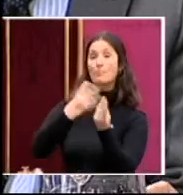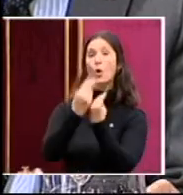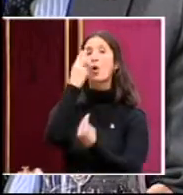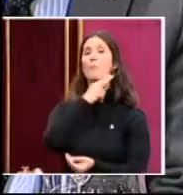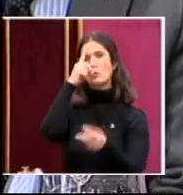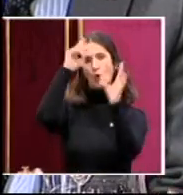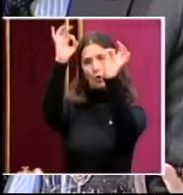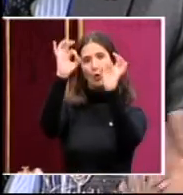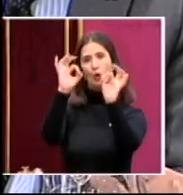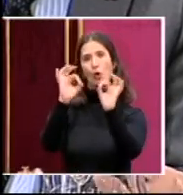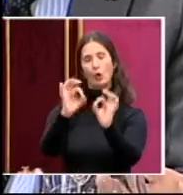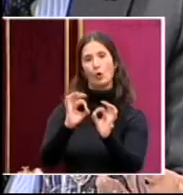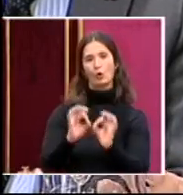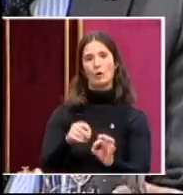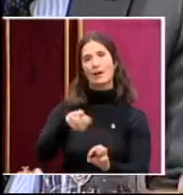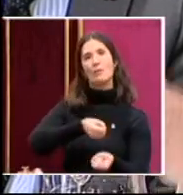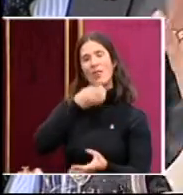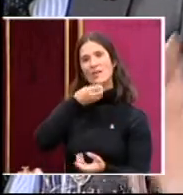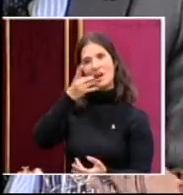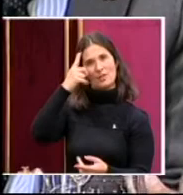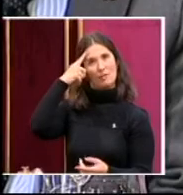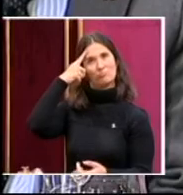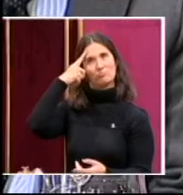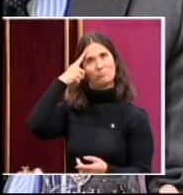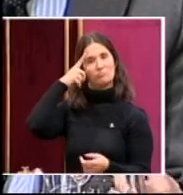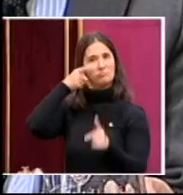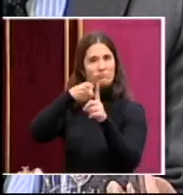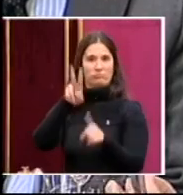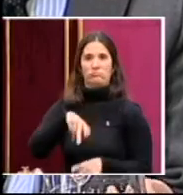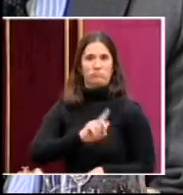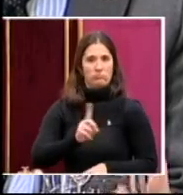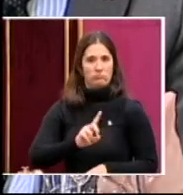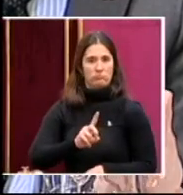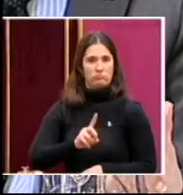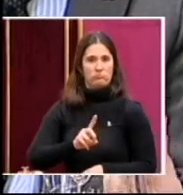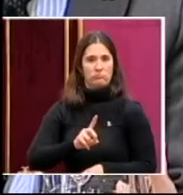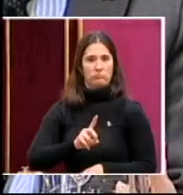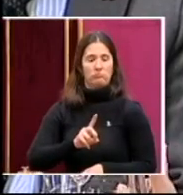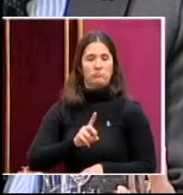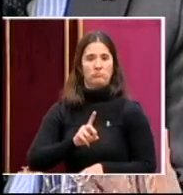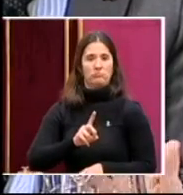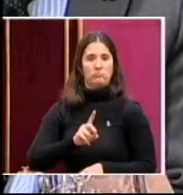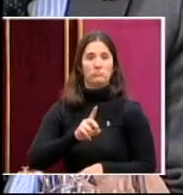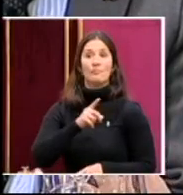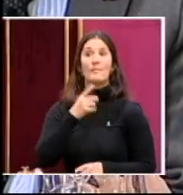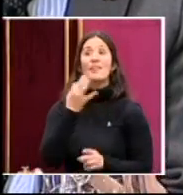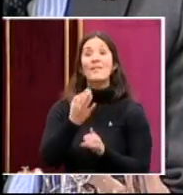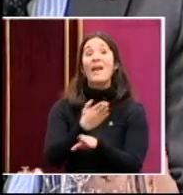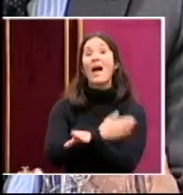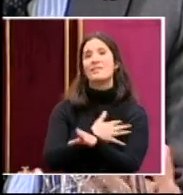muy concretos. Esto no es una declaración de intenciones, sino que tenemos que hacer de entrada un